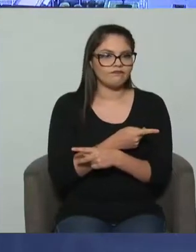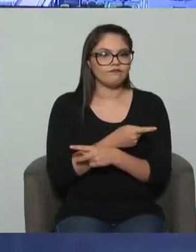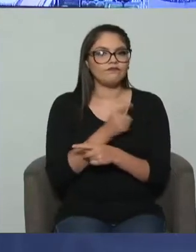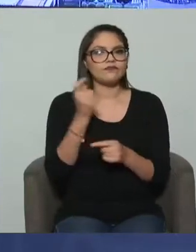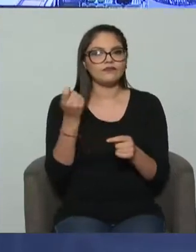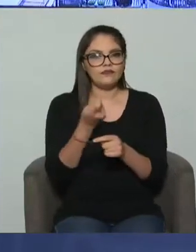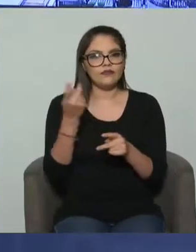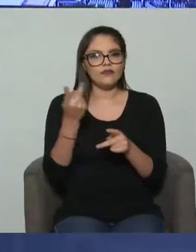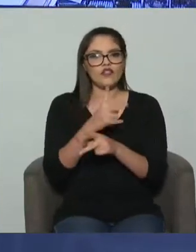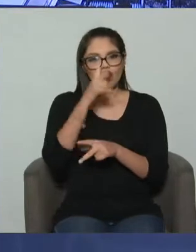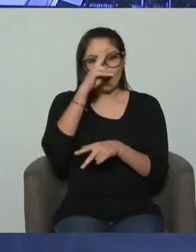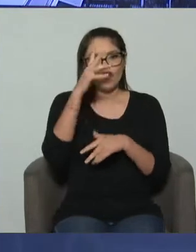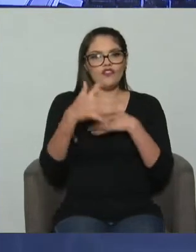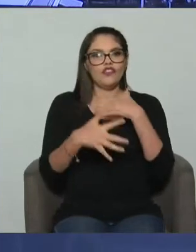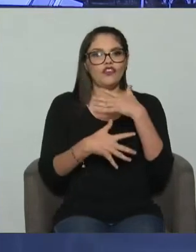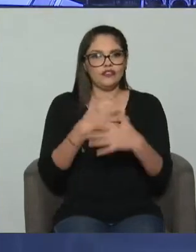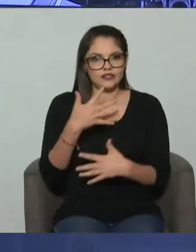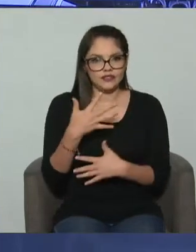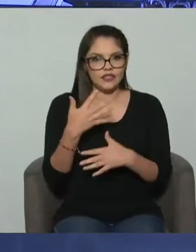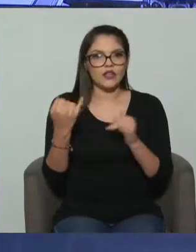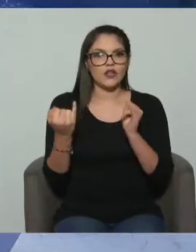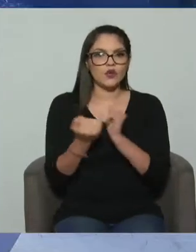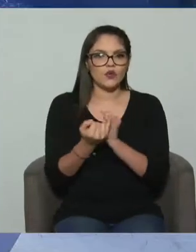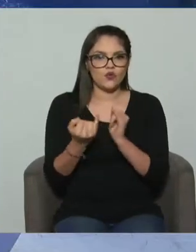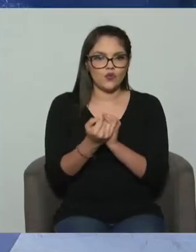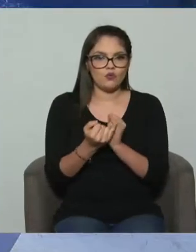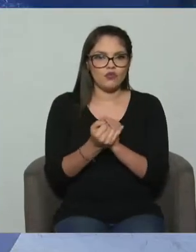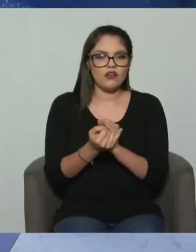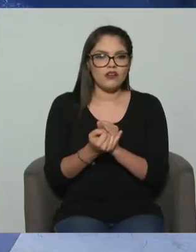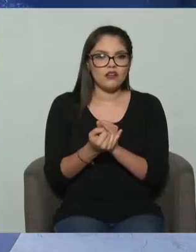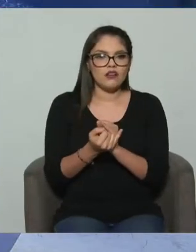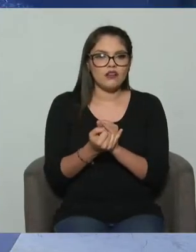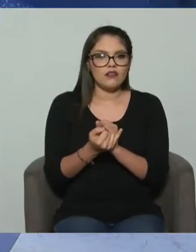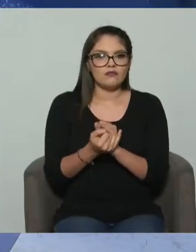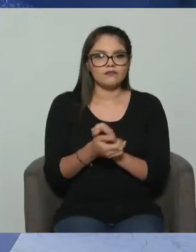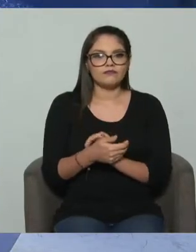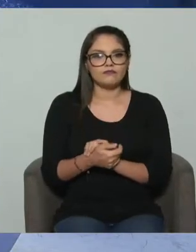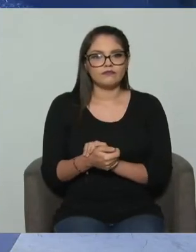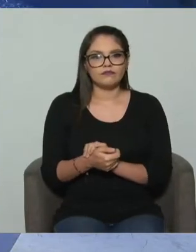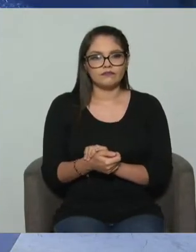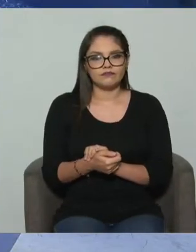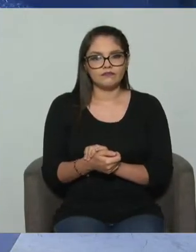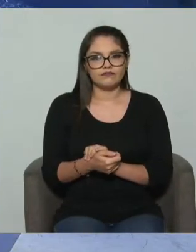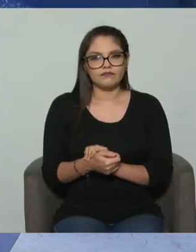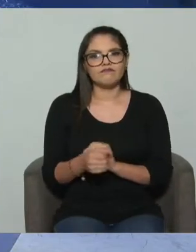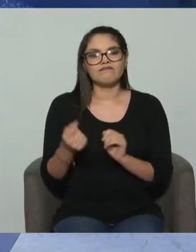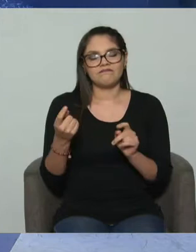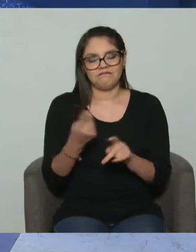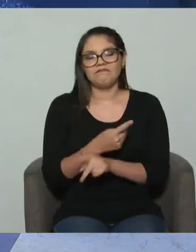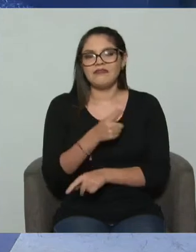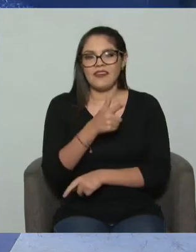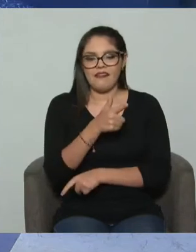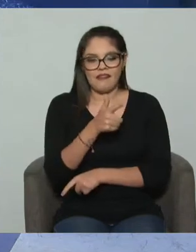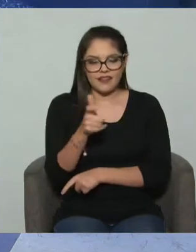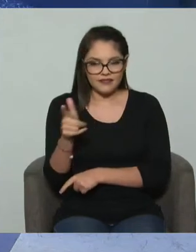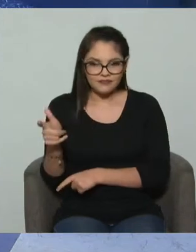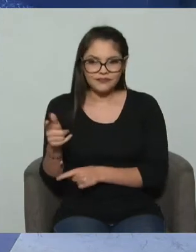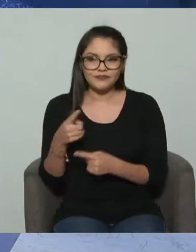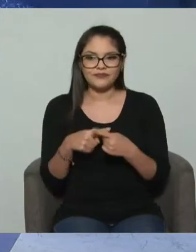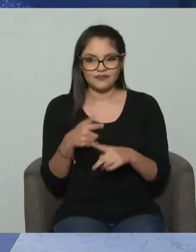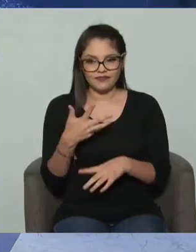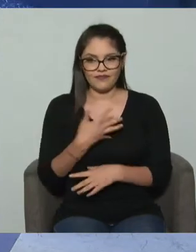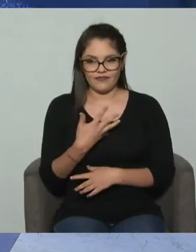continuar y cerrar un poquito lo que tenemos que hacer con toda esta situación de las extorsiones, que durante